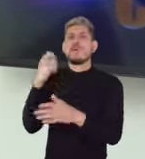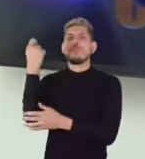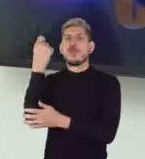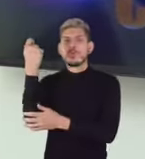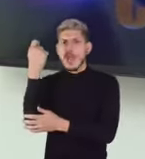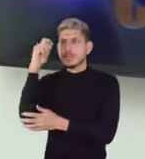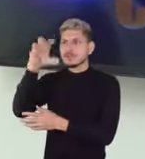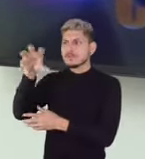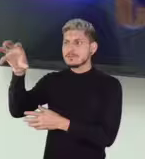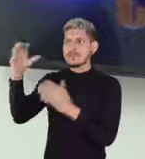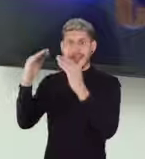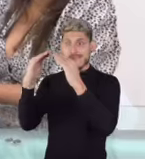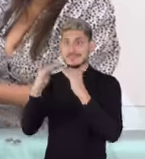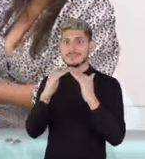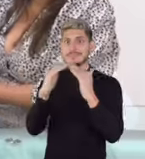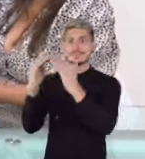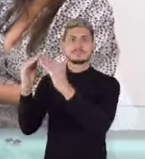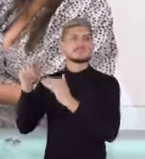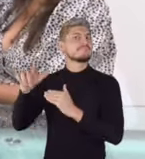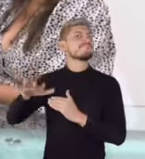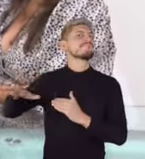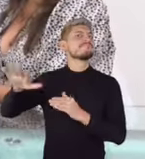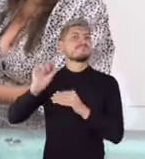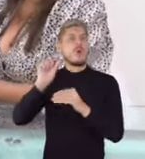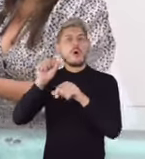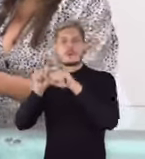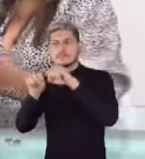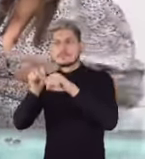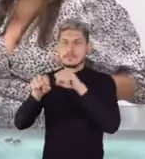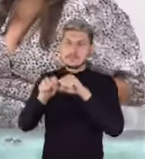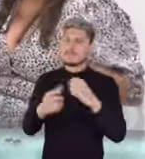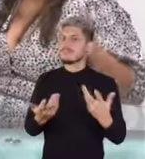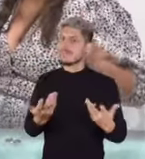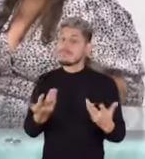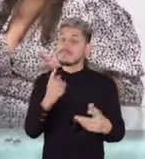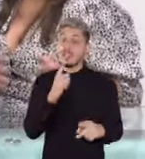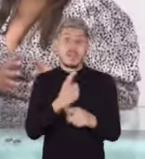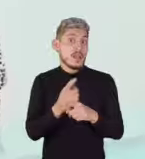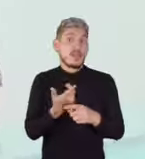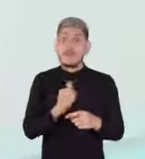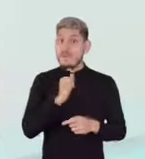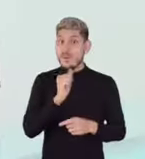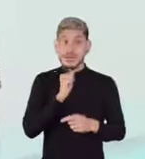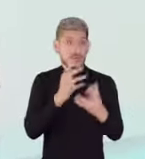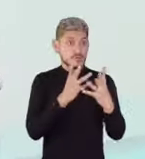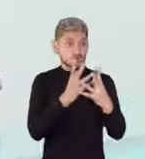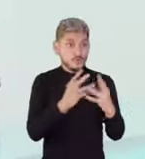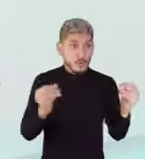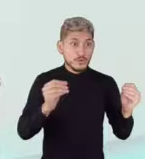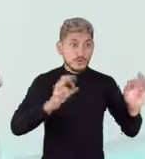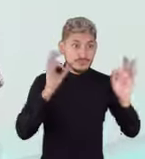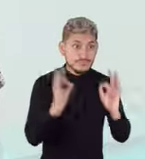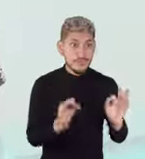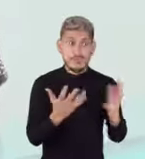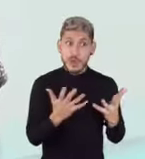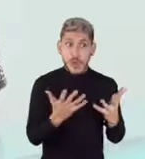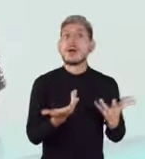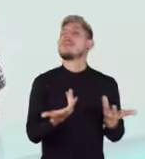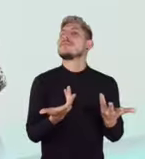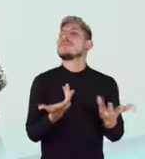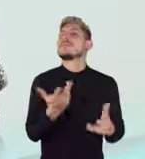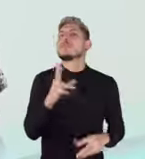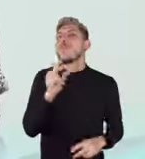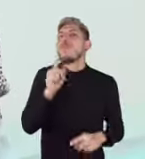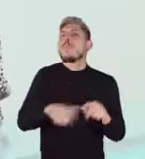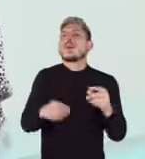tipo de afectaciones. Bueno, y lamentablemente, si es que no tenemos una solución estructural, no vamos a poder darle